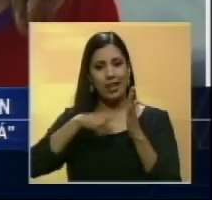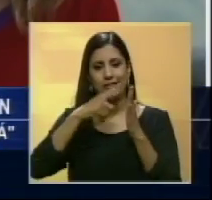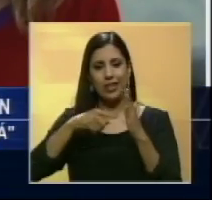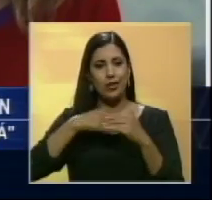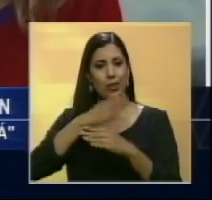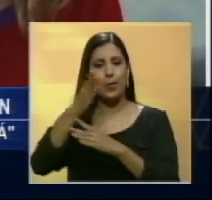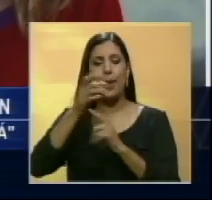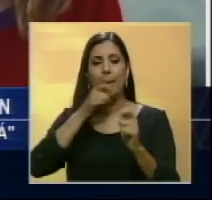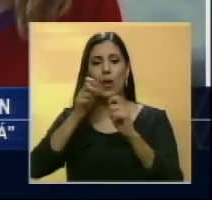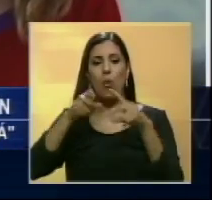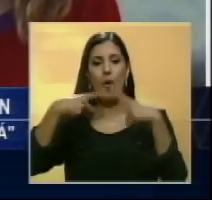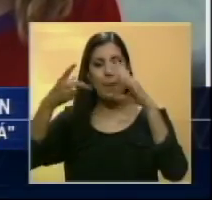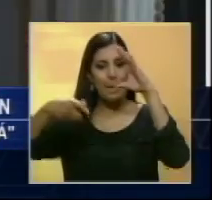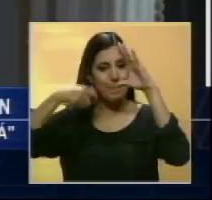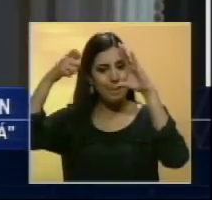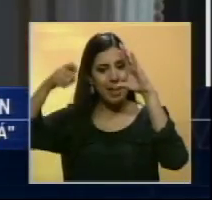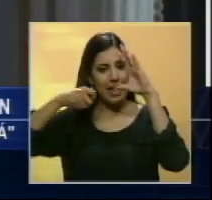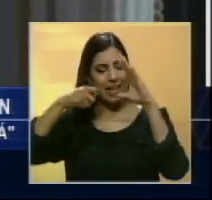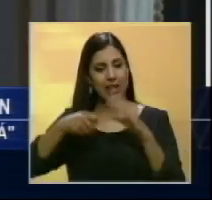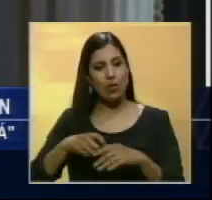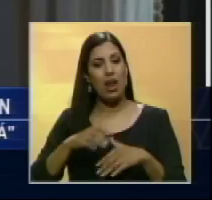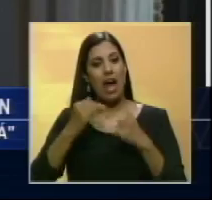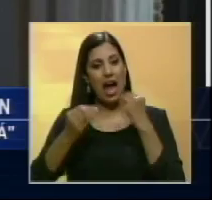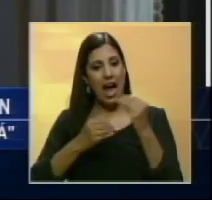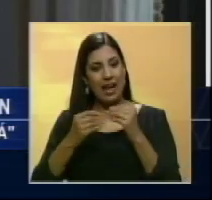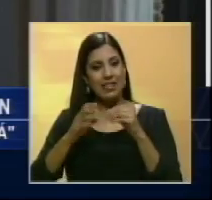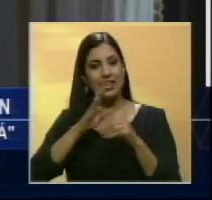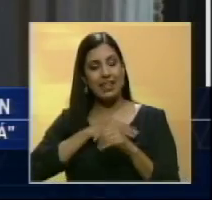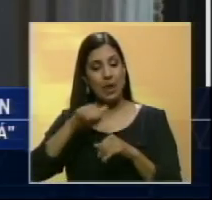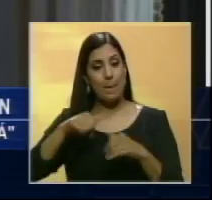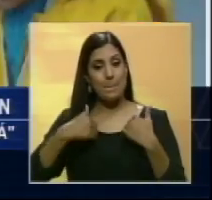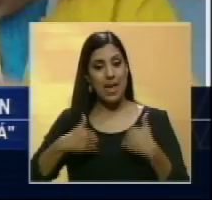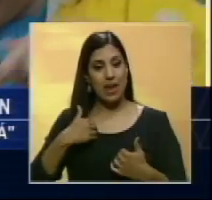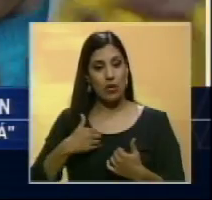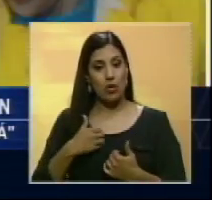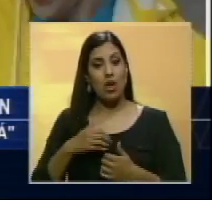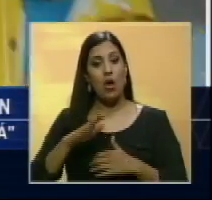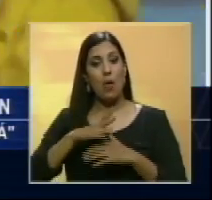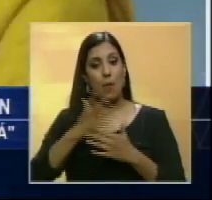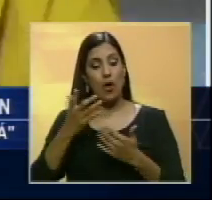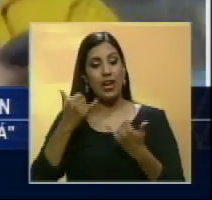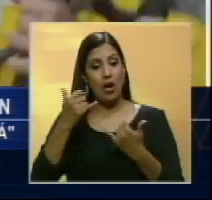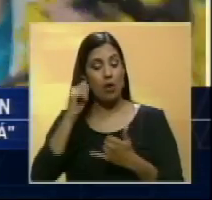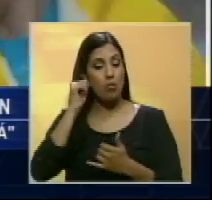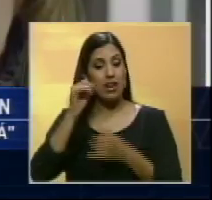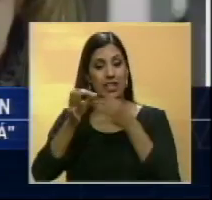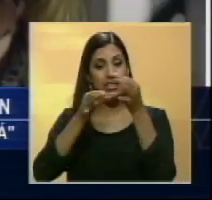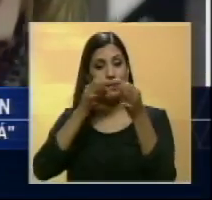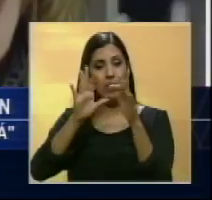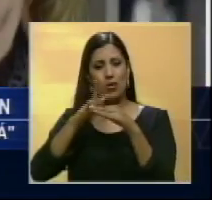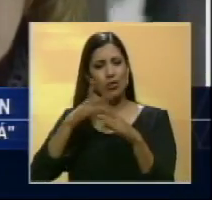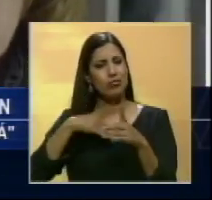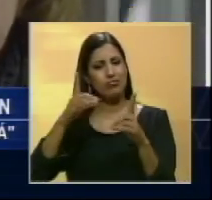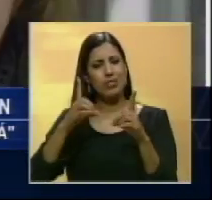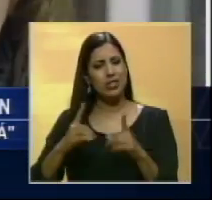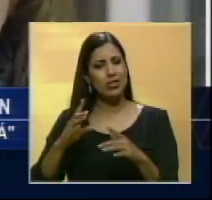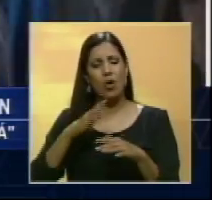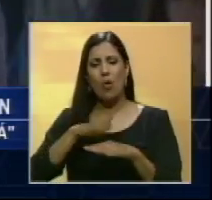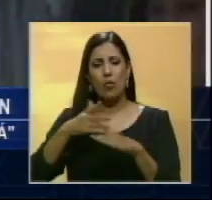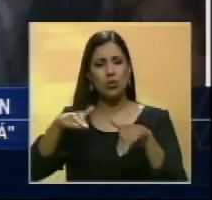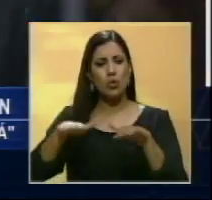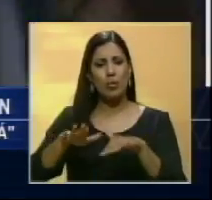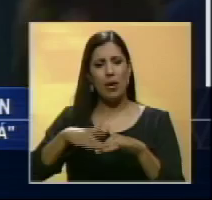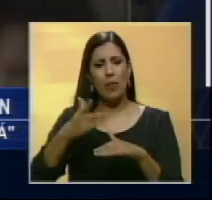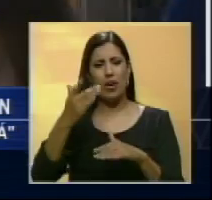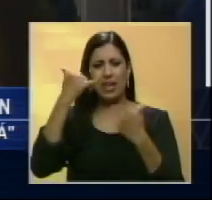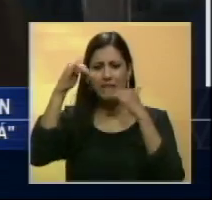presentación a la prensa de su nueva película, la cual se realizaría este miércoles. La productora explicó que tomó la medida ante la